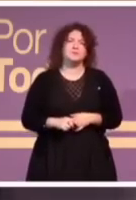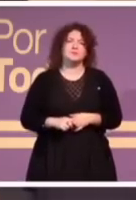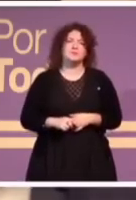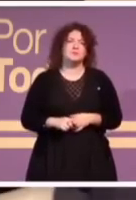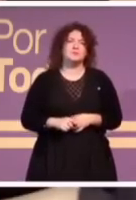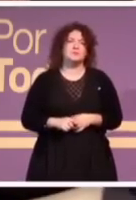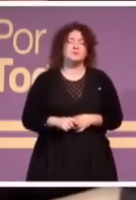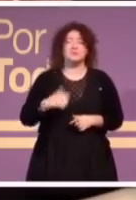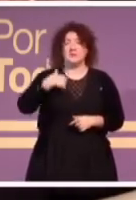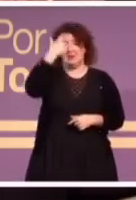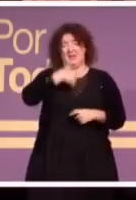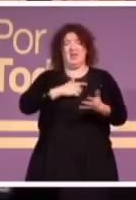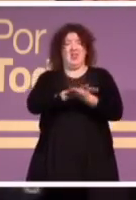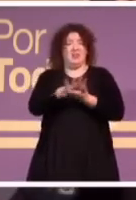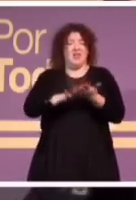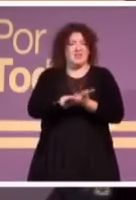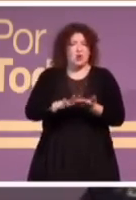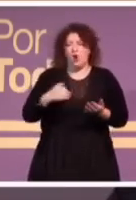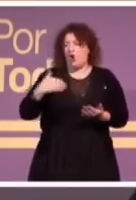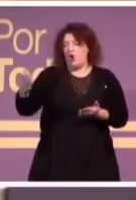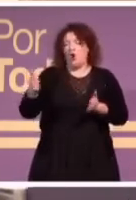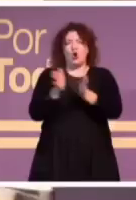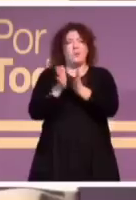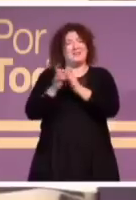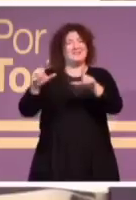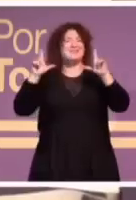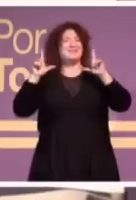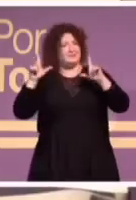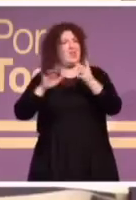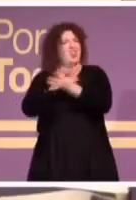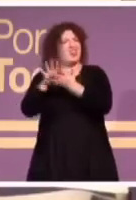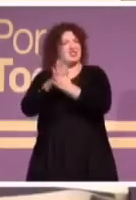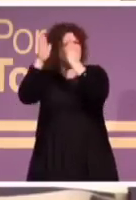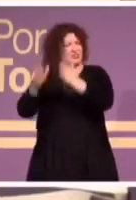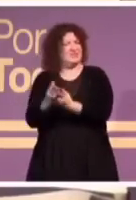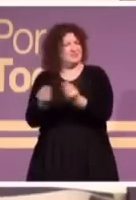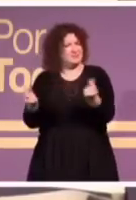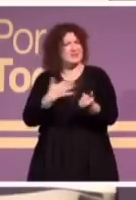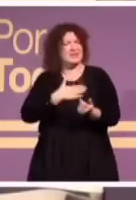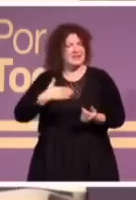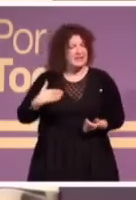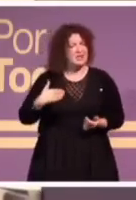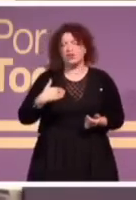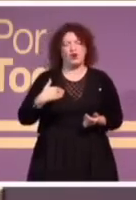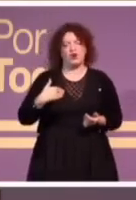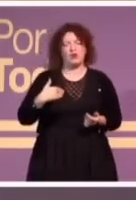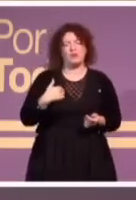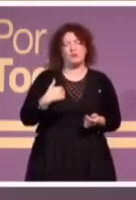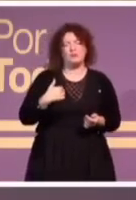busquen la destrucción personal de una compañera que está al frente durante un tiempo.